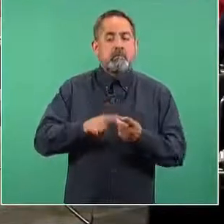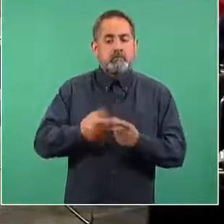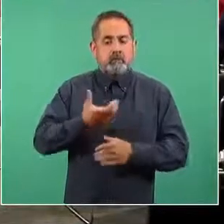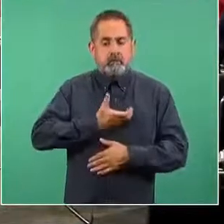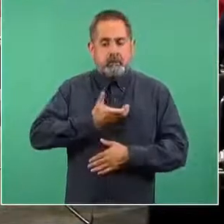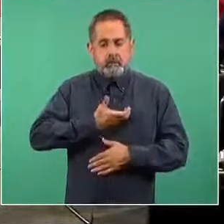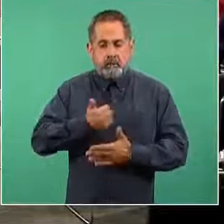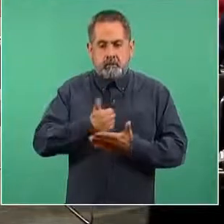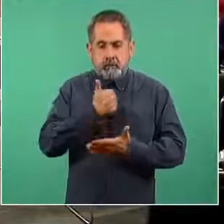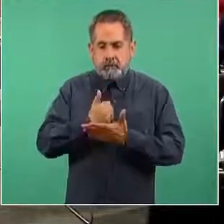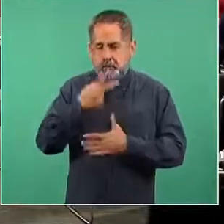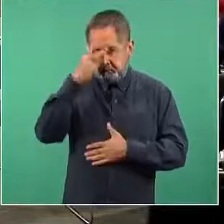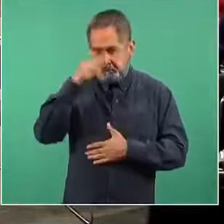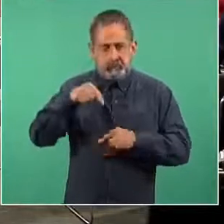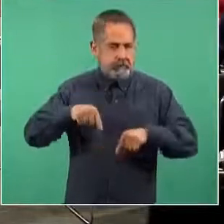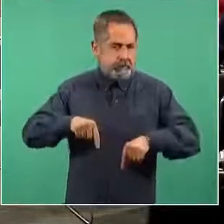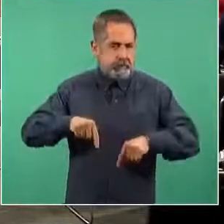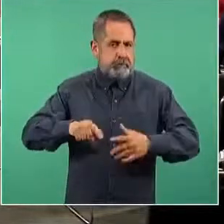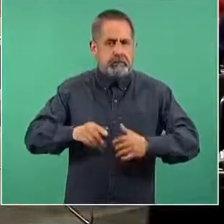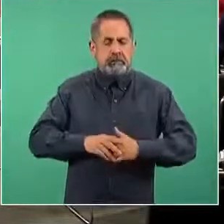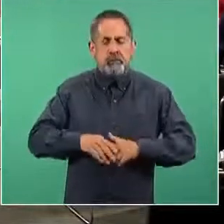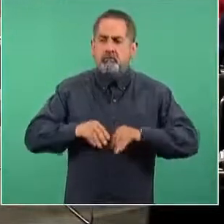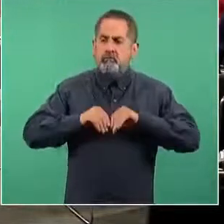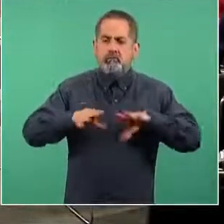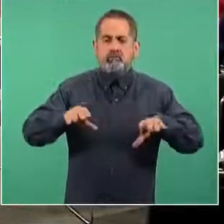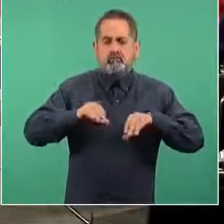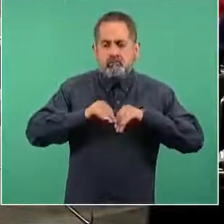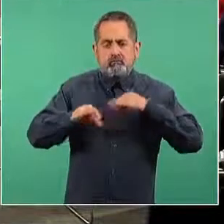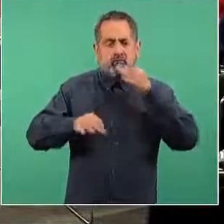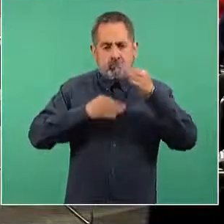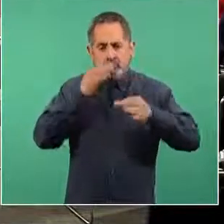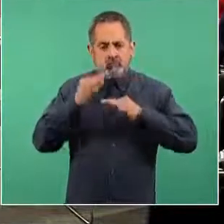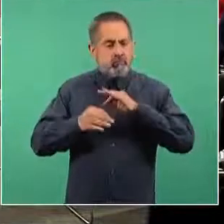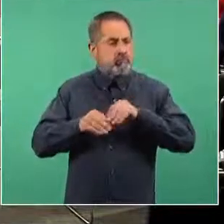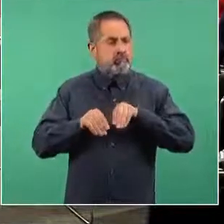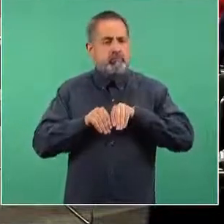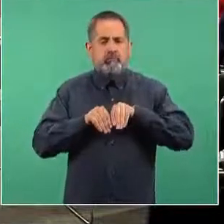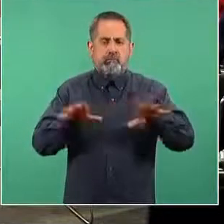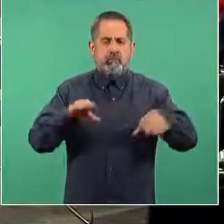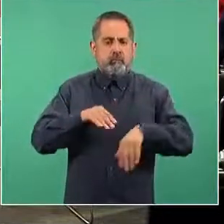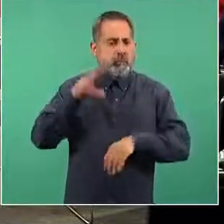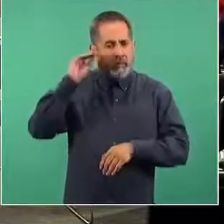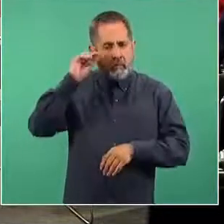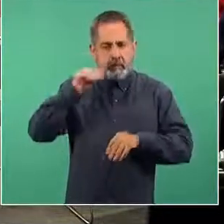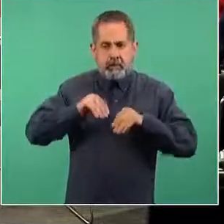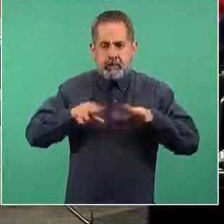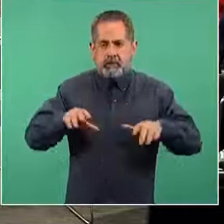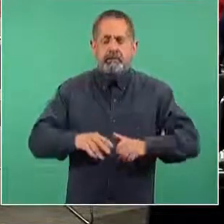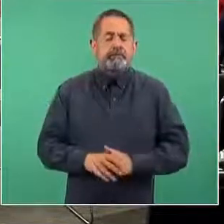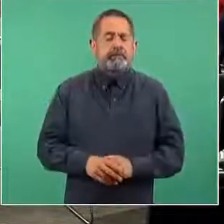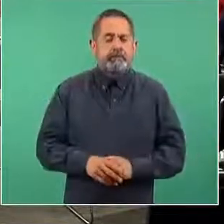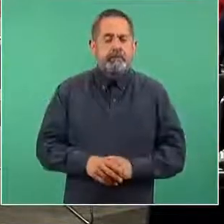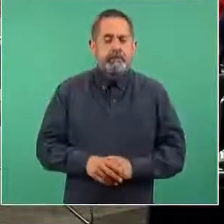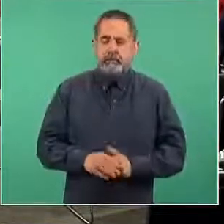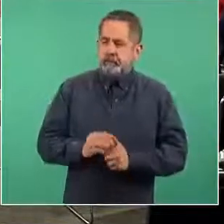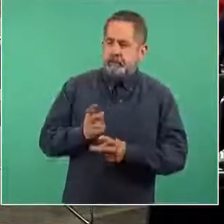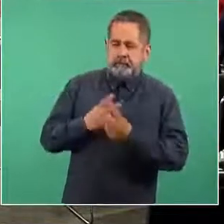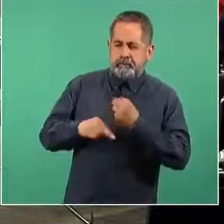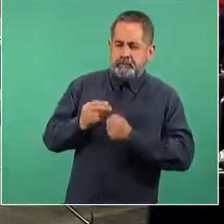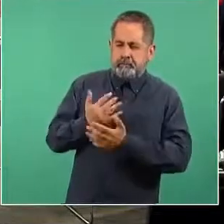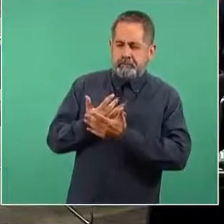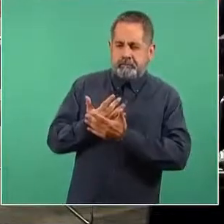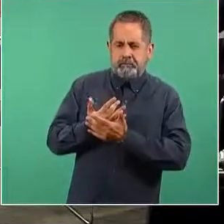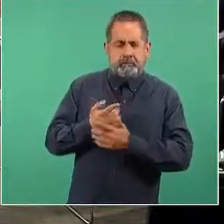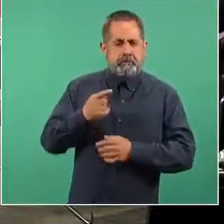Nacional, en la Ciudad de México, transmitiendo en directo. En unos momentos más estará con nosotros el subsecretario de Prevención